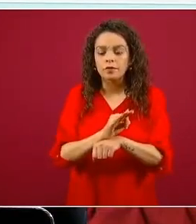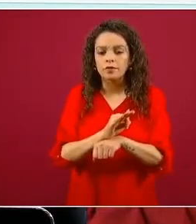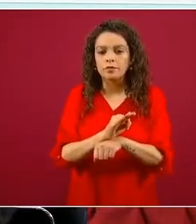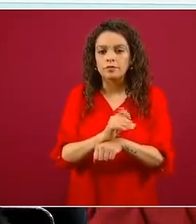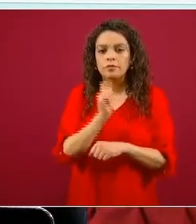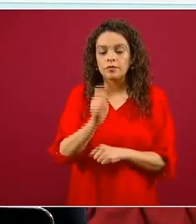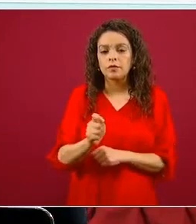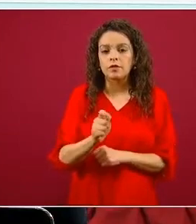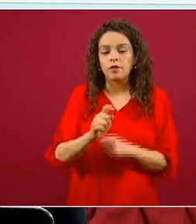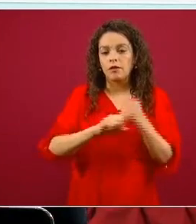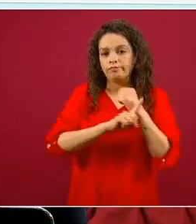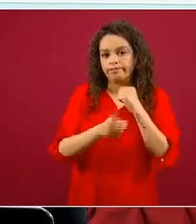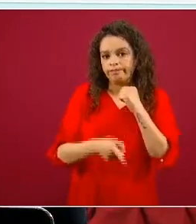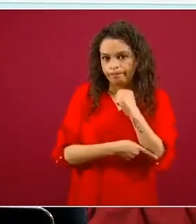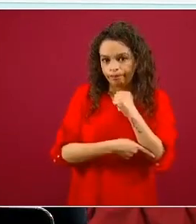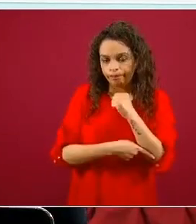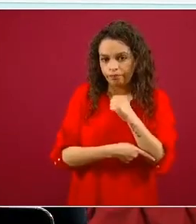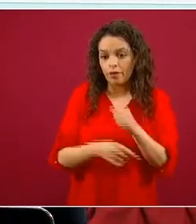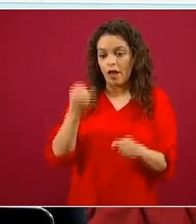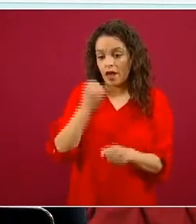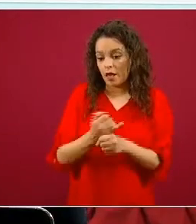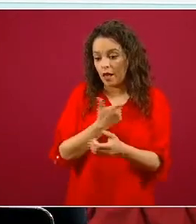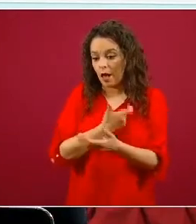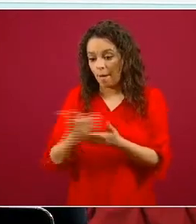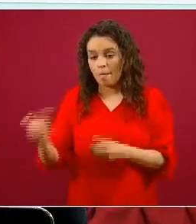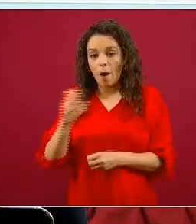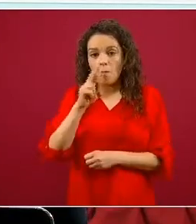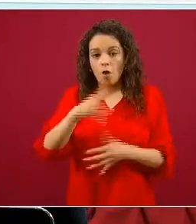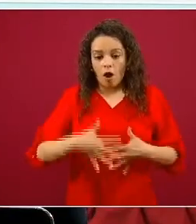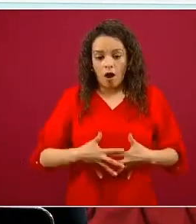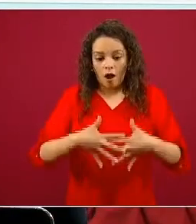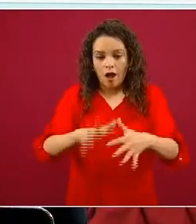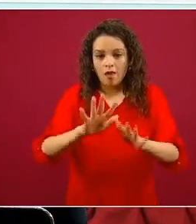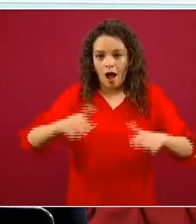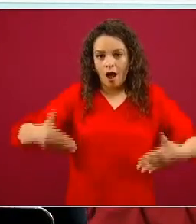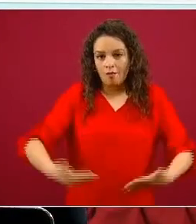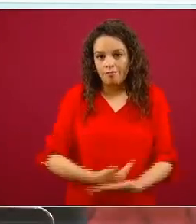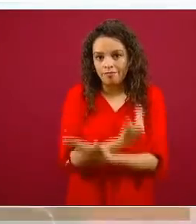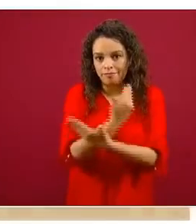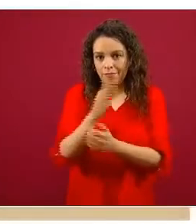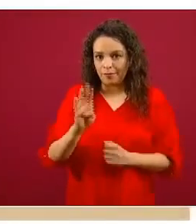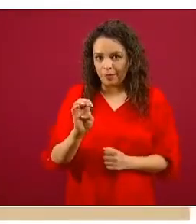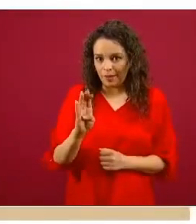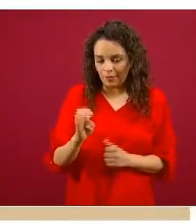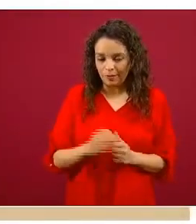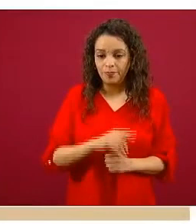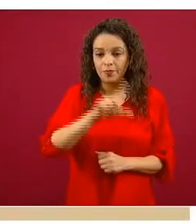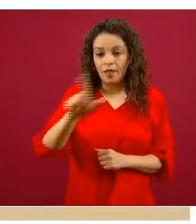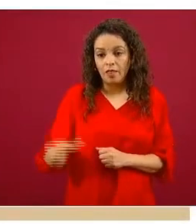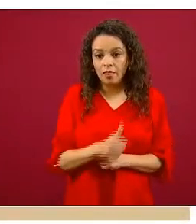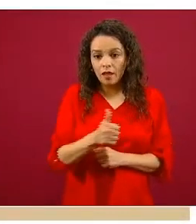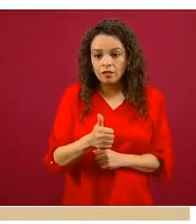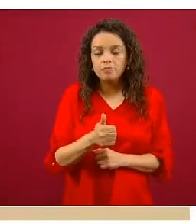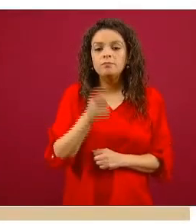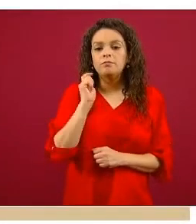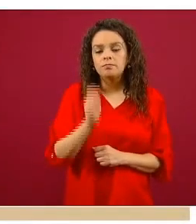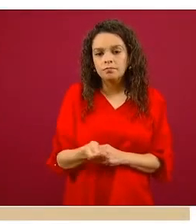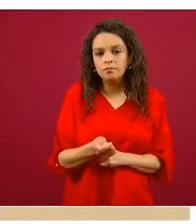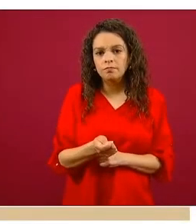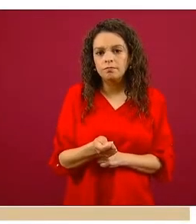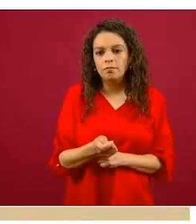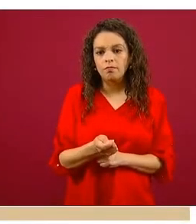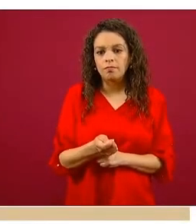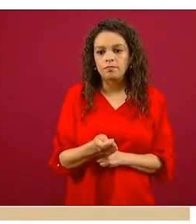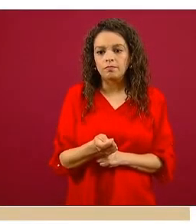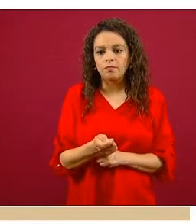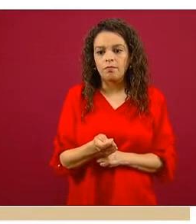las incapacidades por maternidad, y luego pasamos a recibir a los hijos